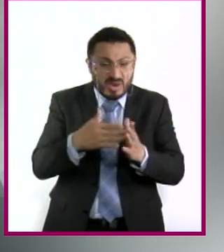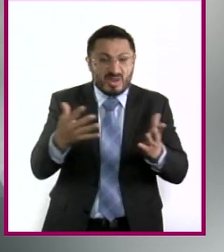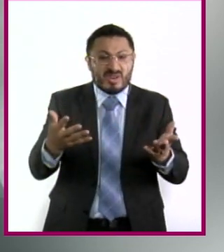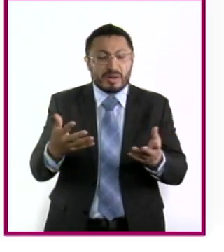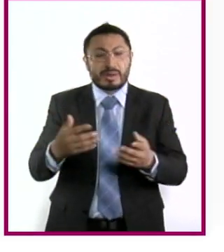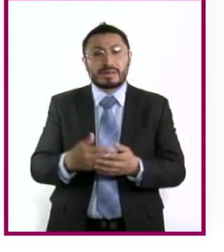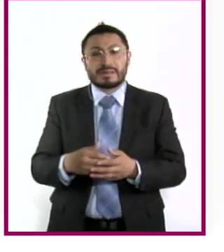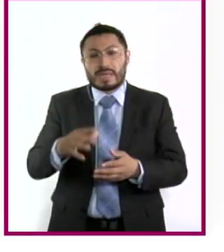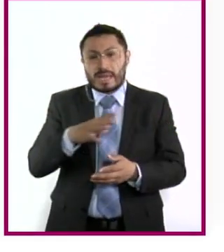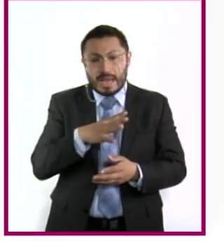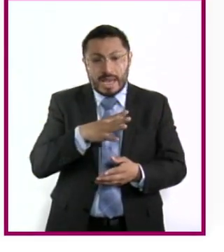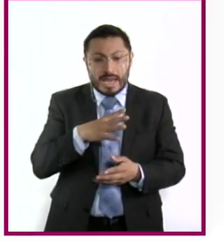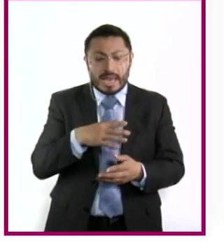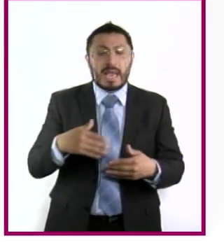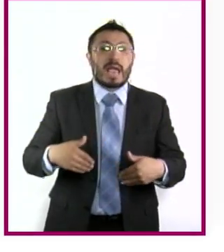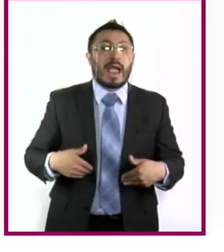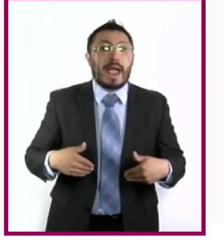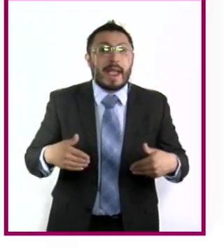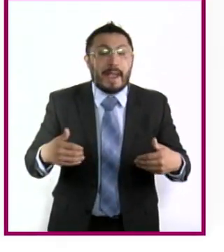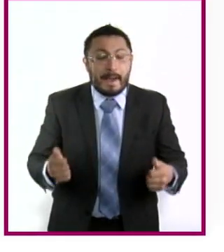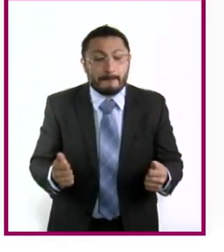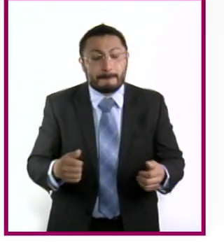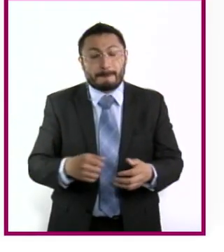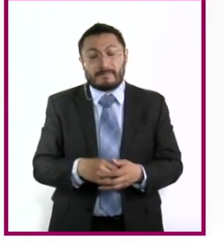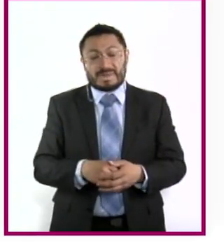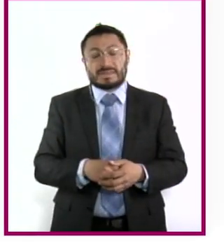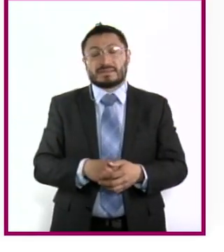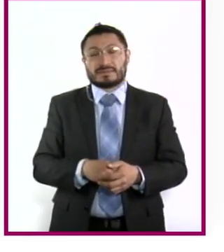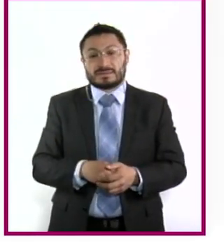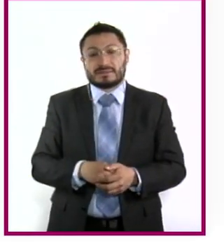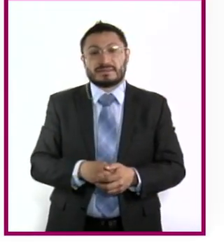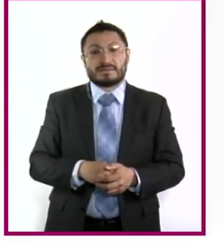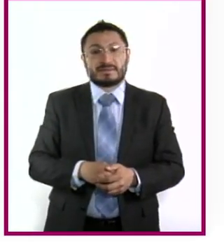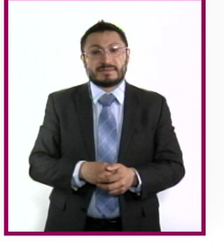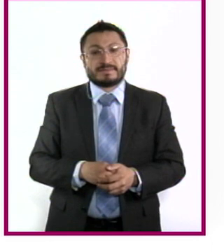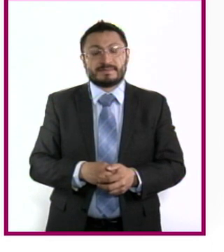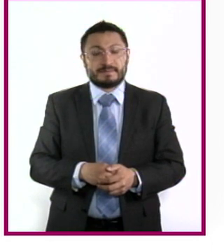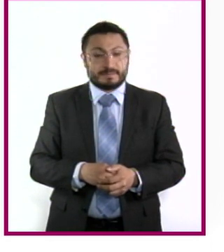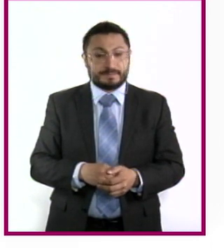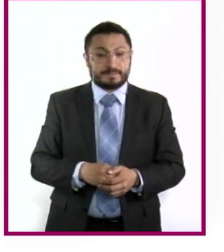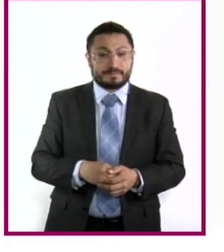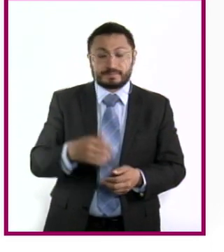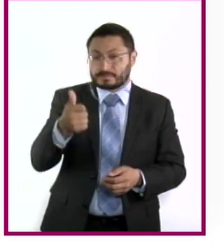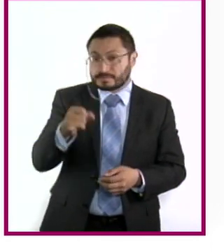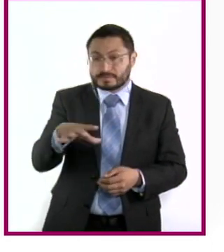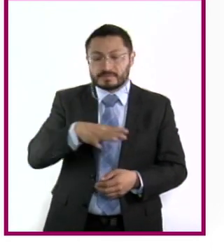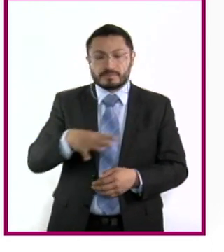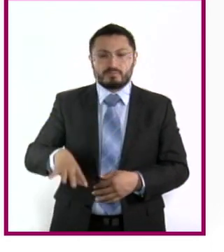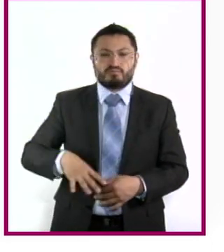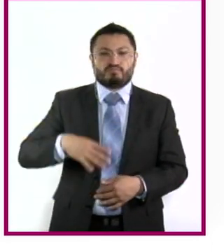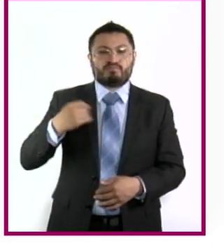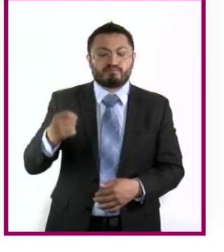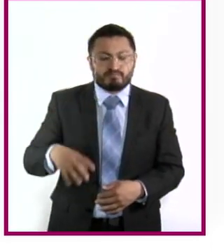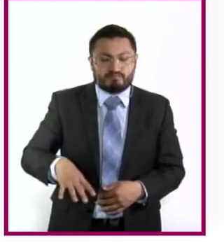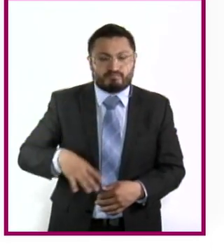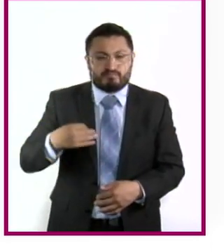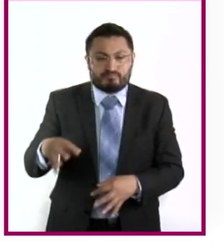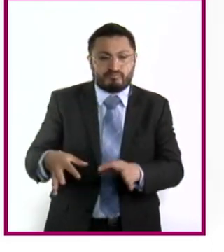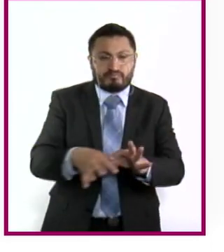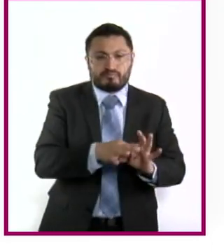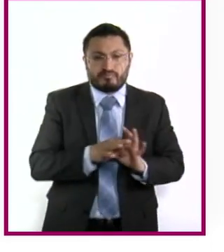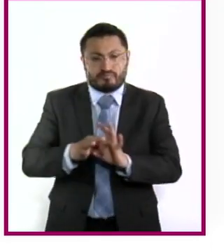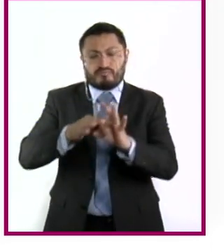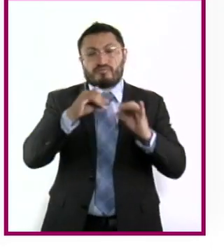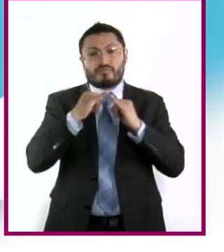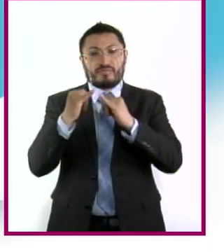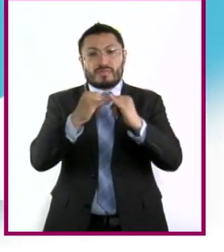sufren hambre. Ahora bien, en ese sentido, se han planteado varios esfuerzos institucionales a